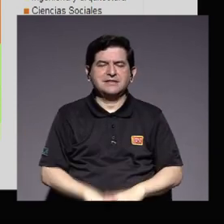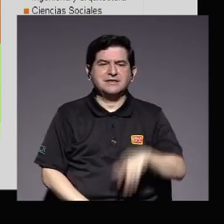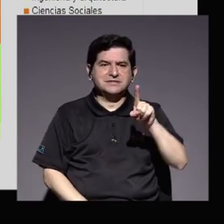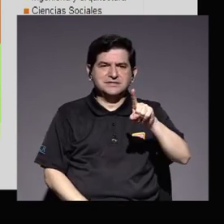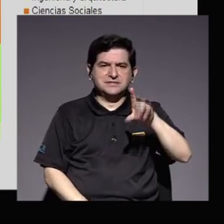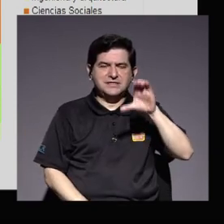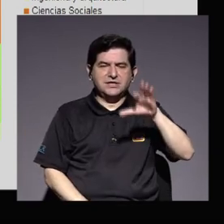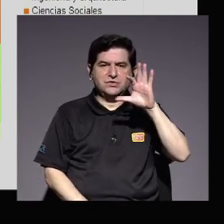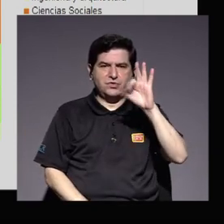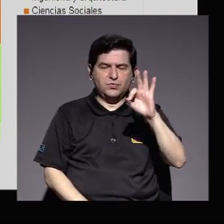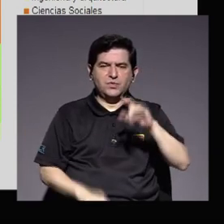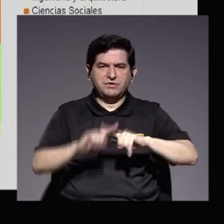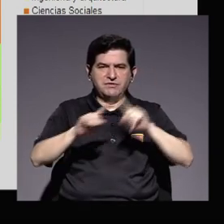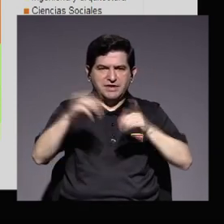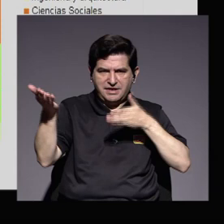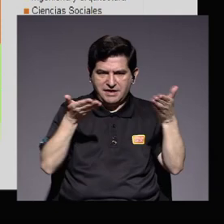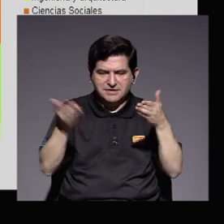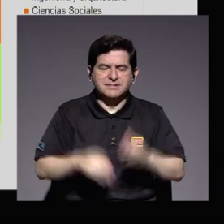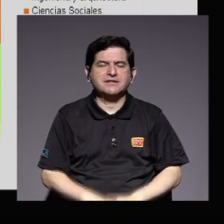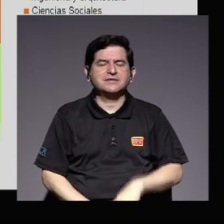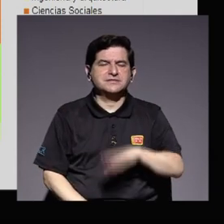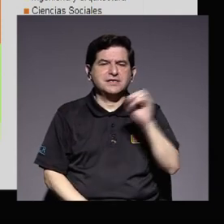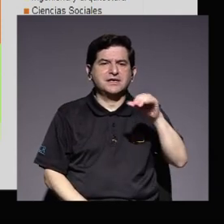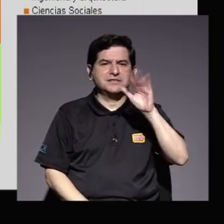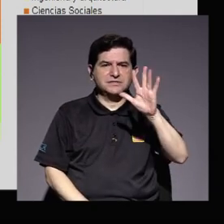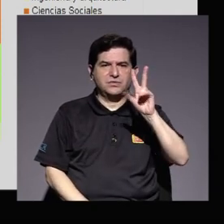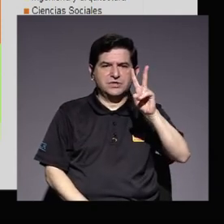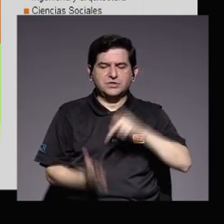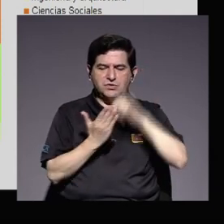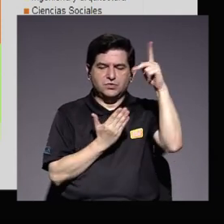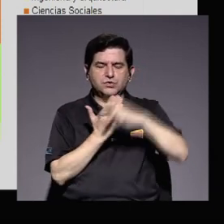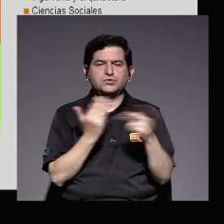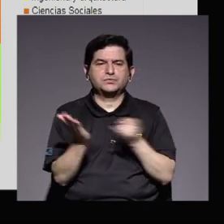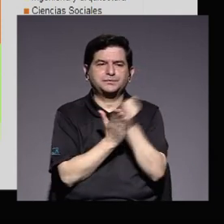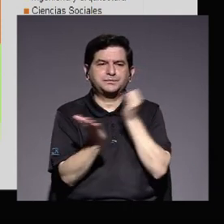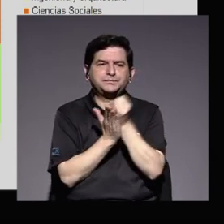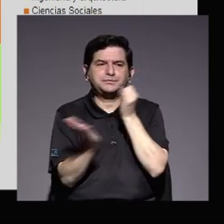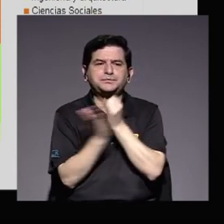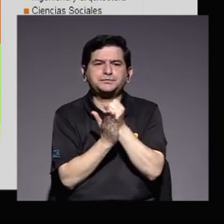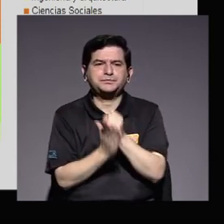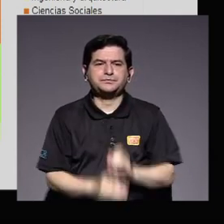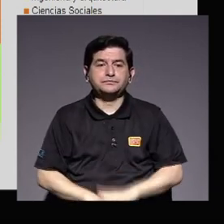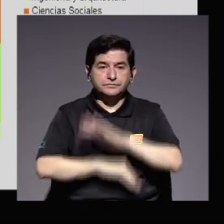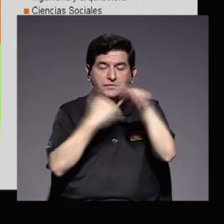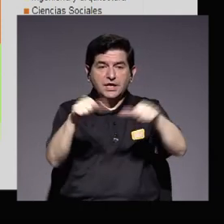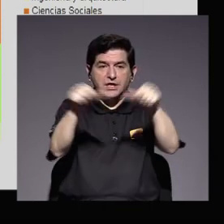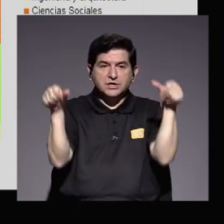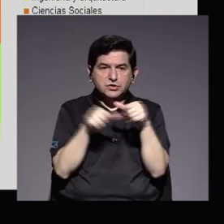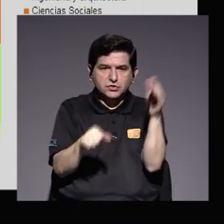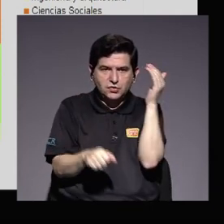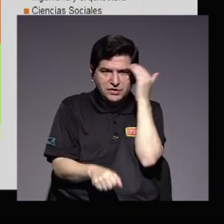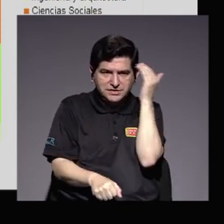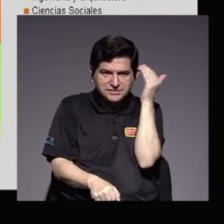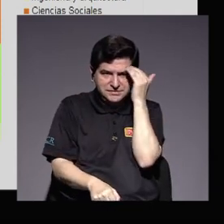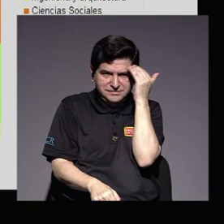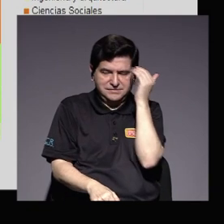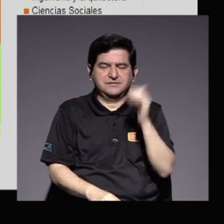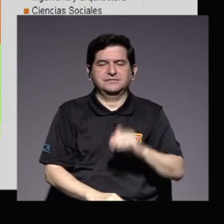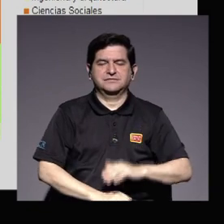109 prestaciones de servicios y 52 programas de investigación. En todas las áreas del conocimiento,